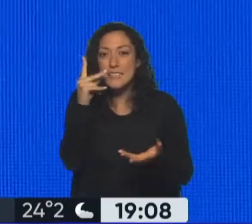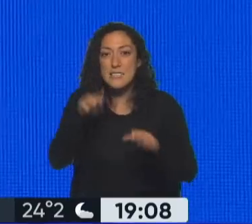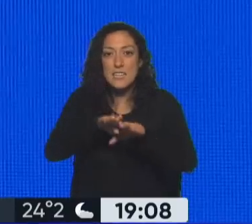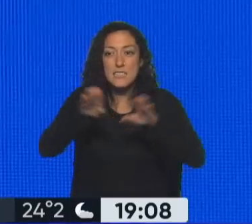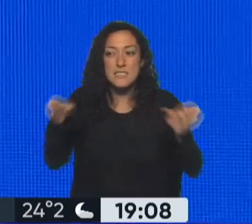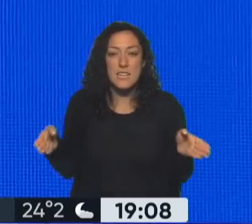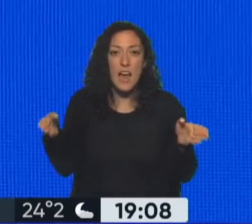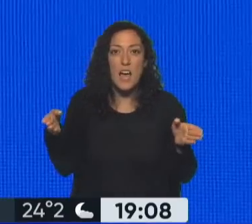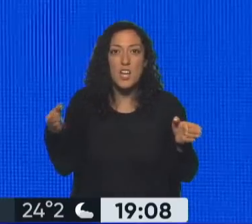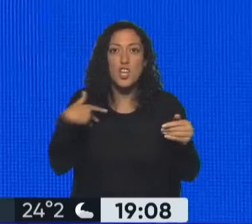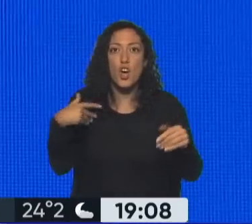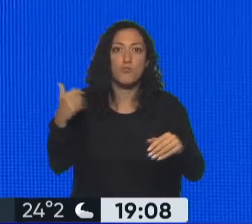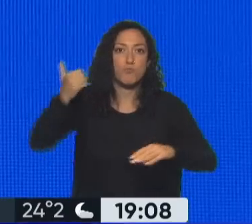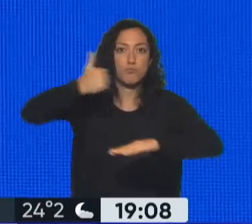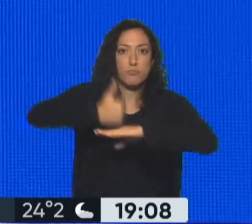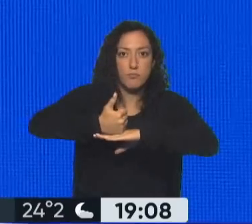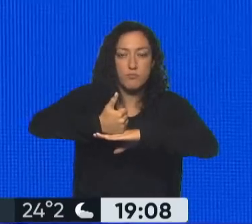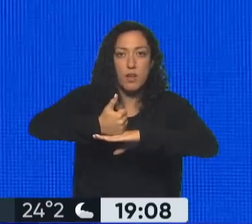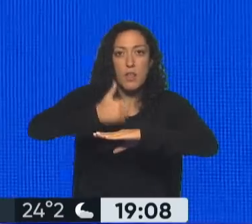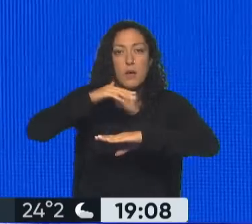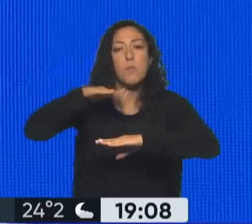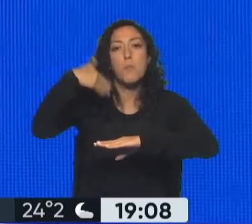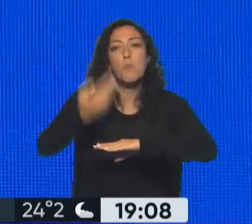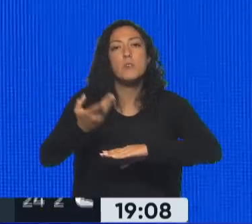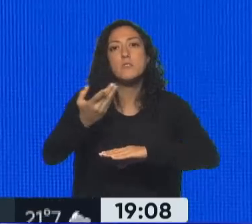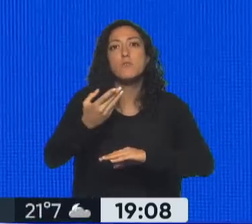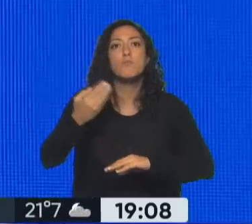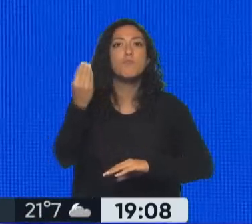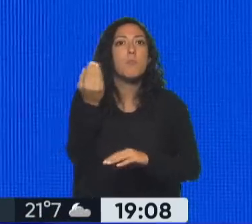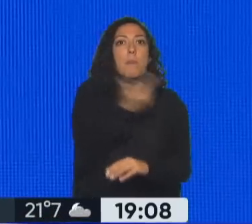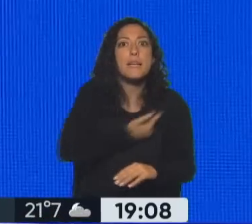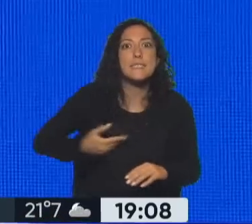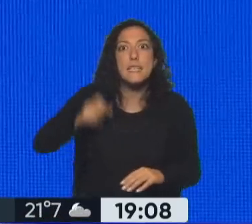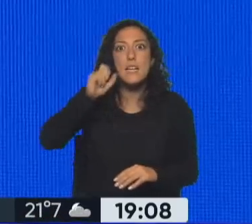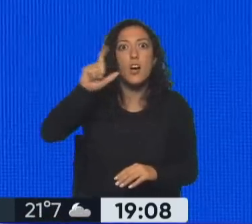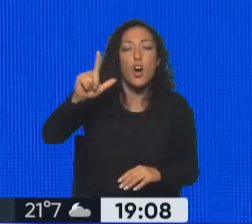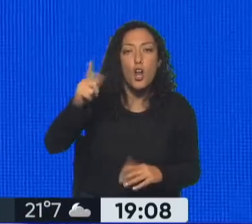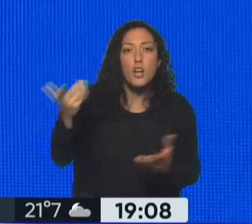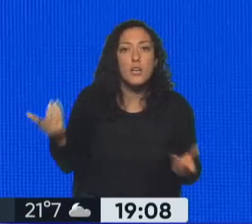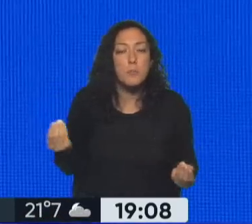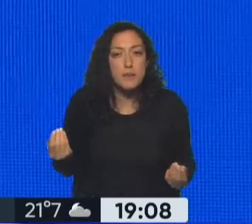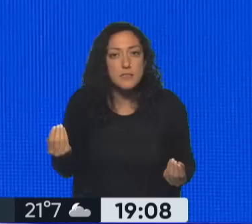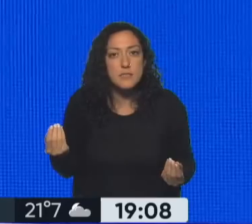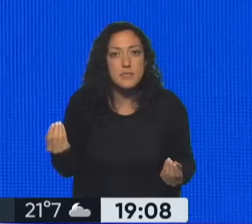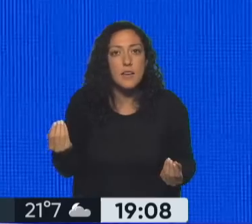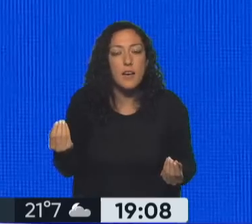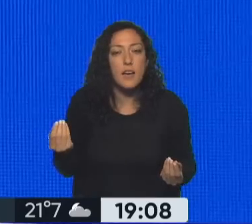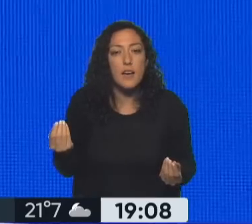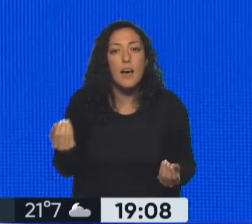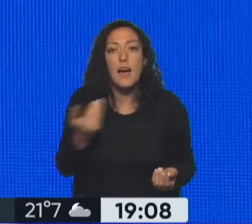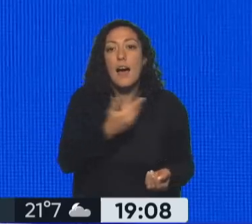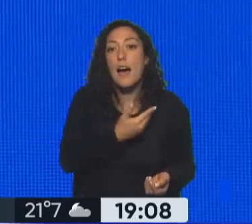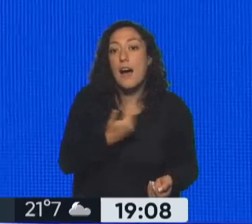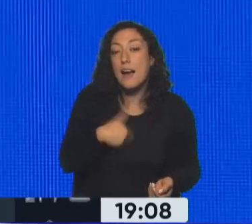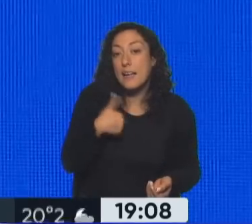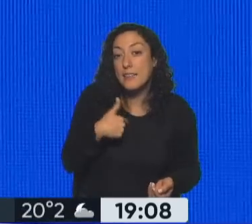nacional y luego es presidente, hijo de una Argentina que gritaba un año antes de la elección,